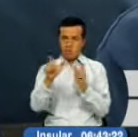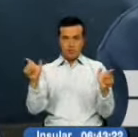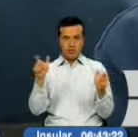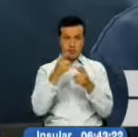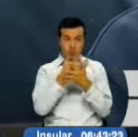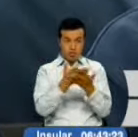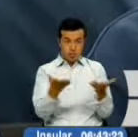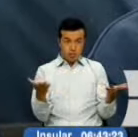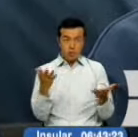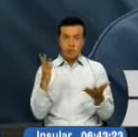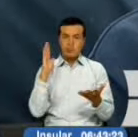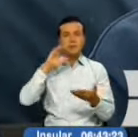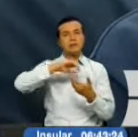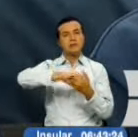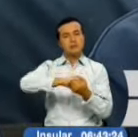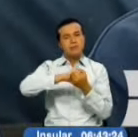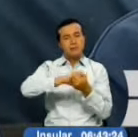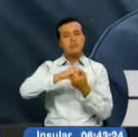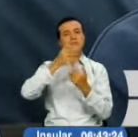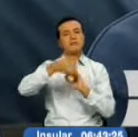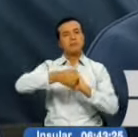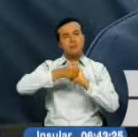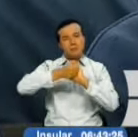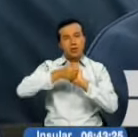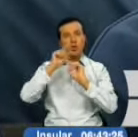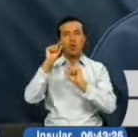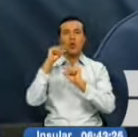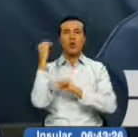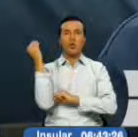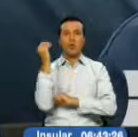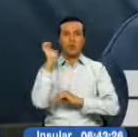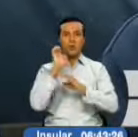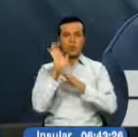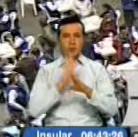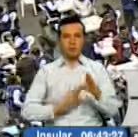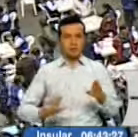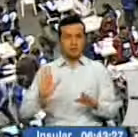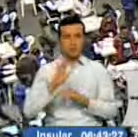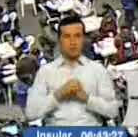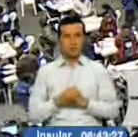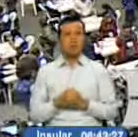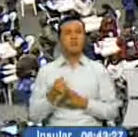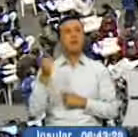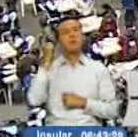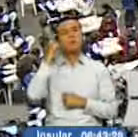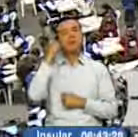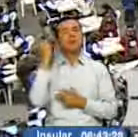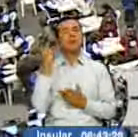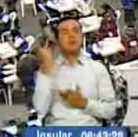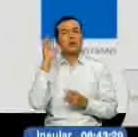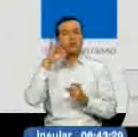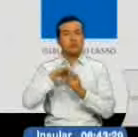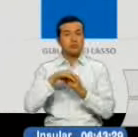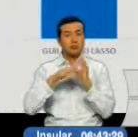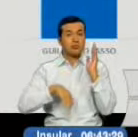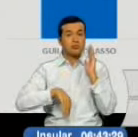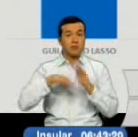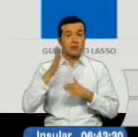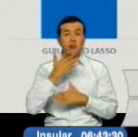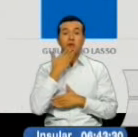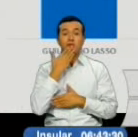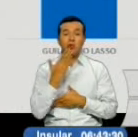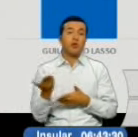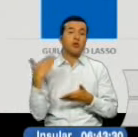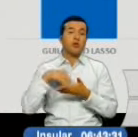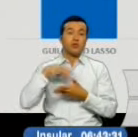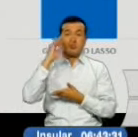y extender la mano para comprometernos como jóvenes ecuatorianos que somos. Consideran que los resultados electorales, más aún con un